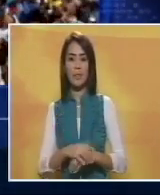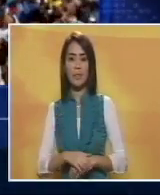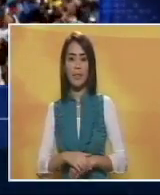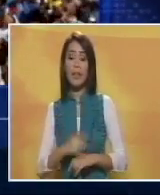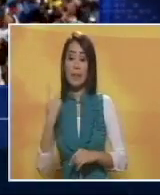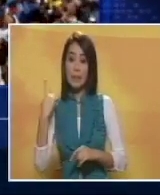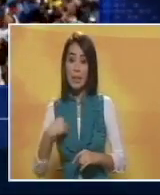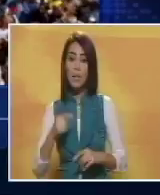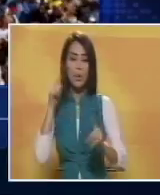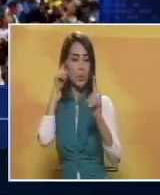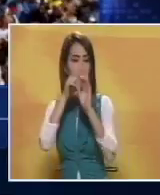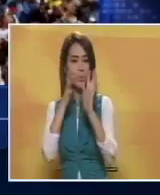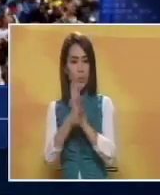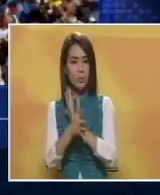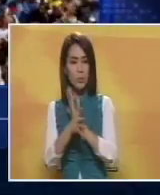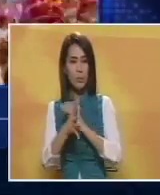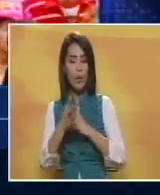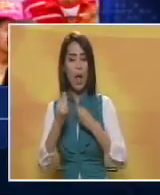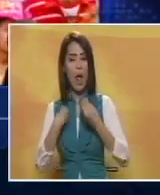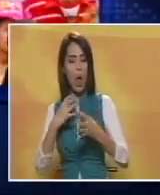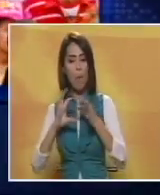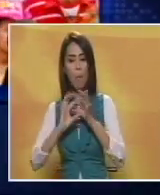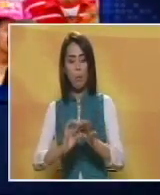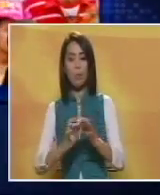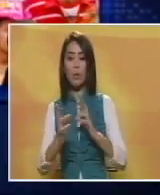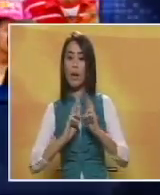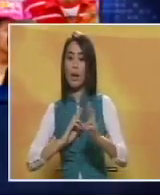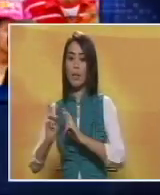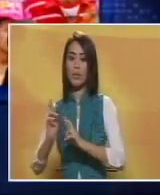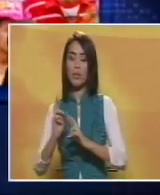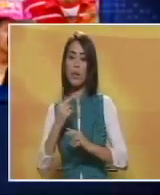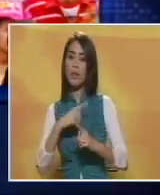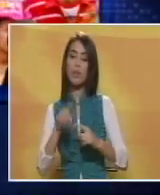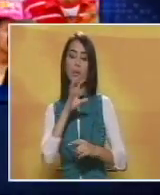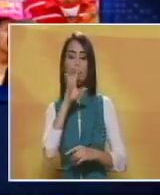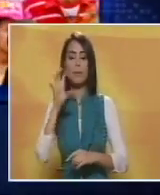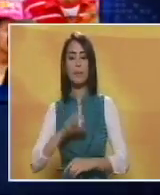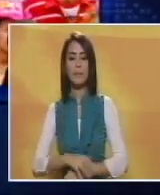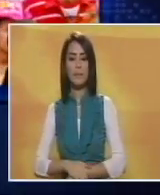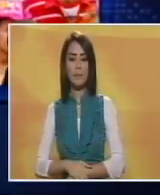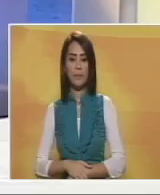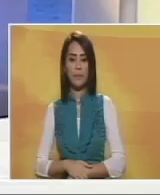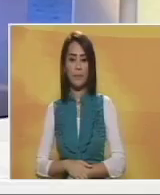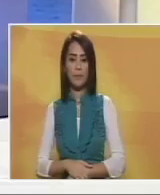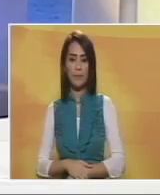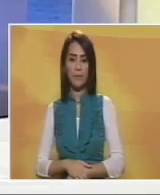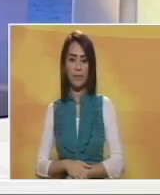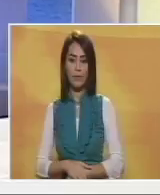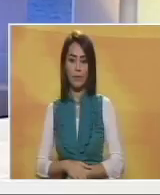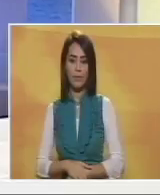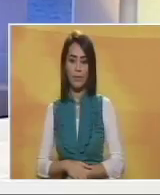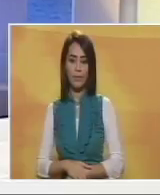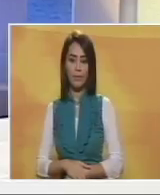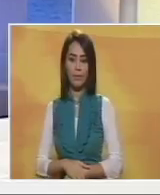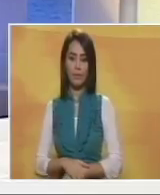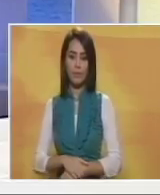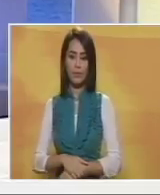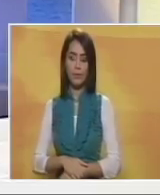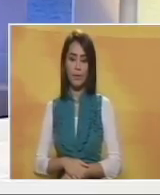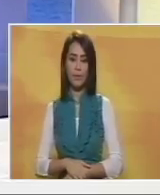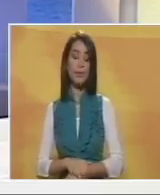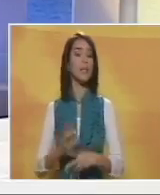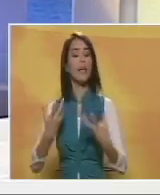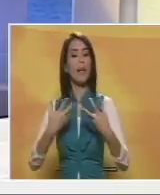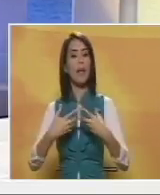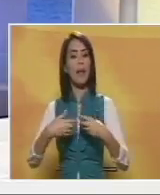tiene como objetivo aperturar las relaciones diplomáticas con países del hemisferio. La caravana del movimiento